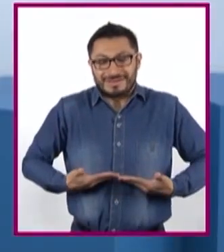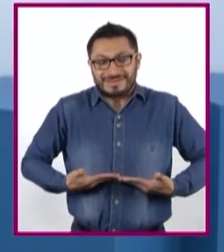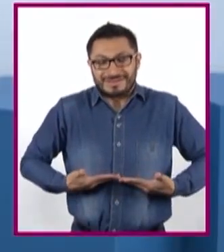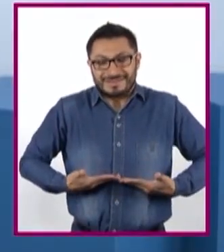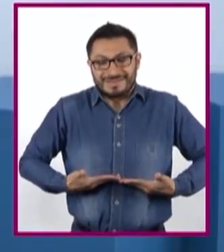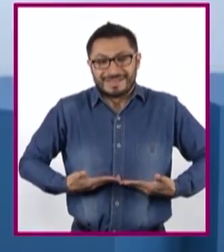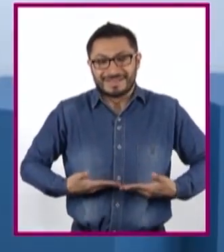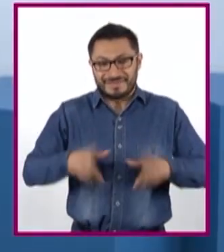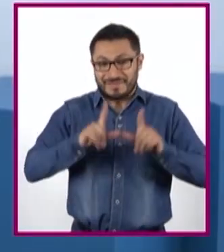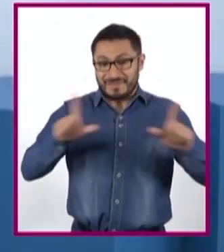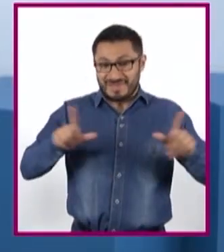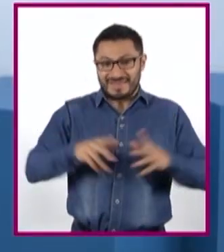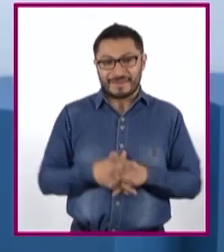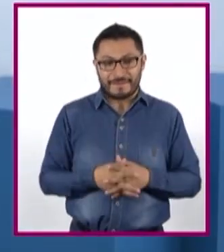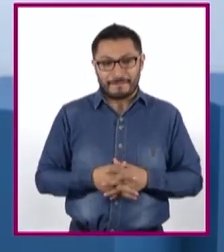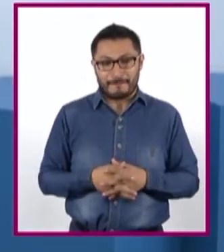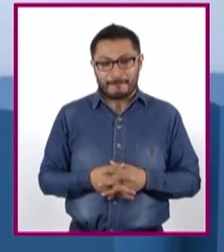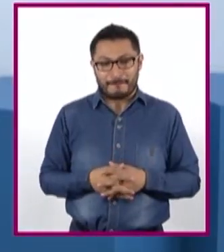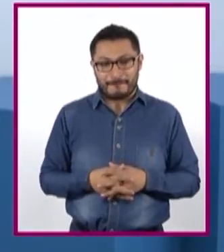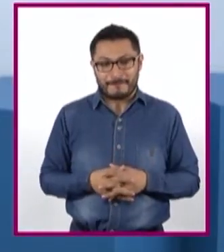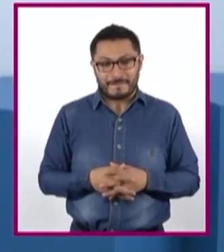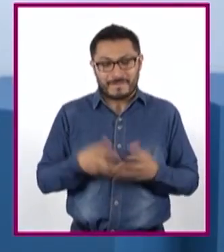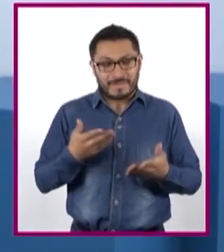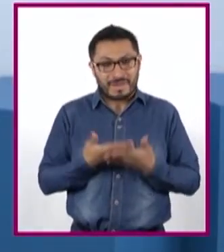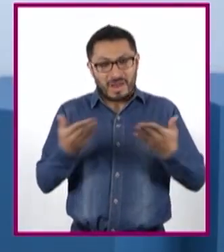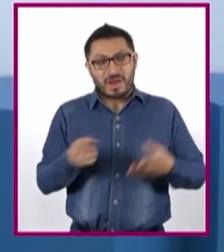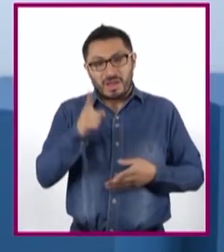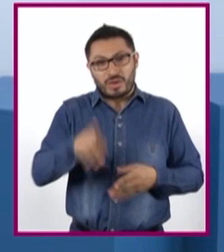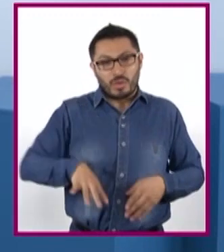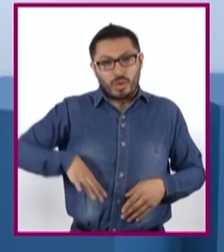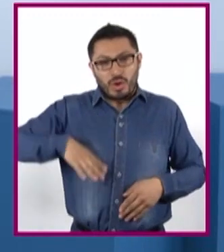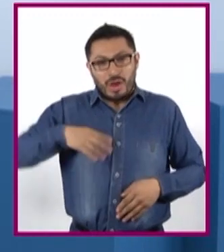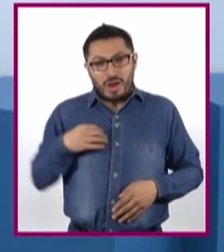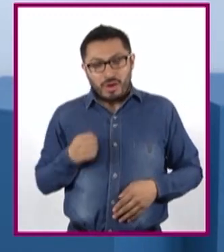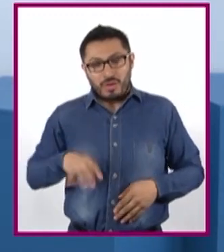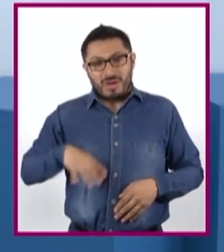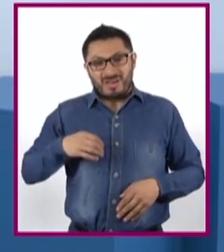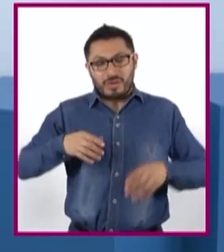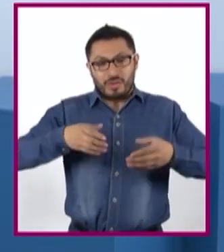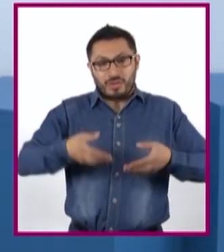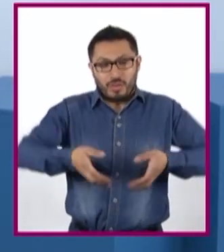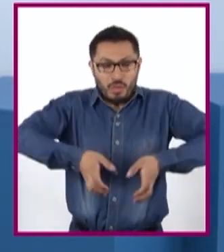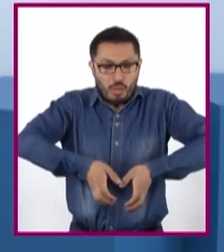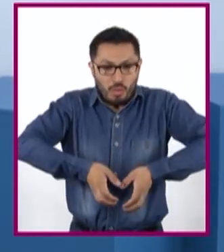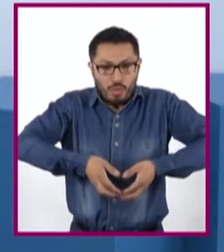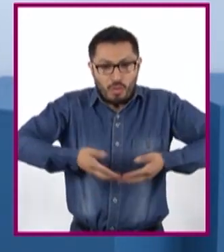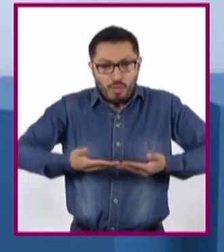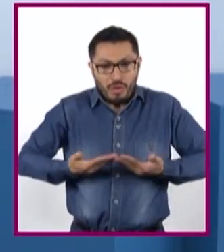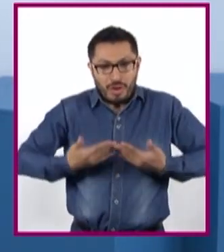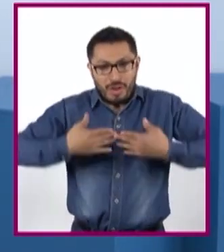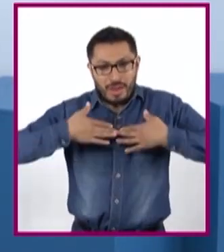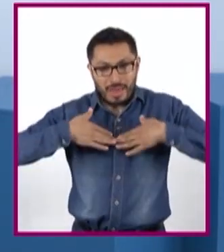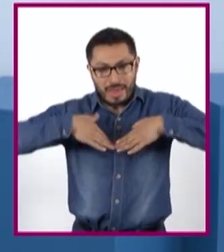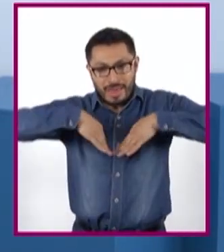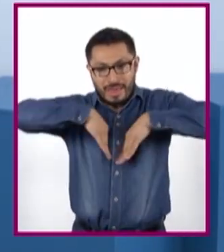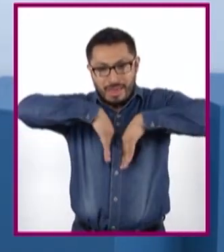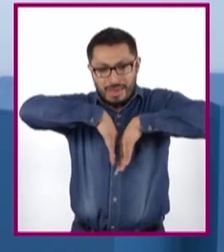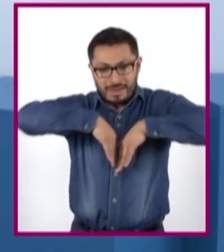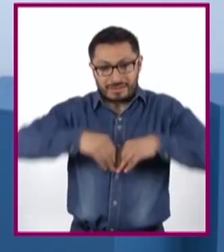Listo. Ahora, trata de enrollarla en sentido inverso a como estaba enrollada en